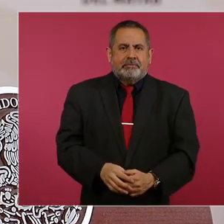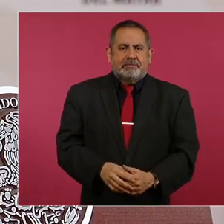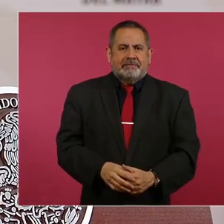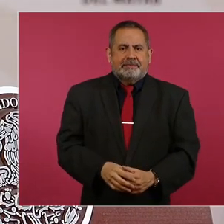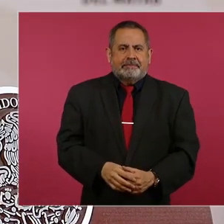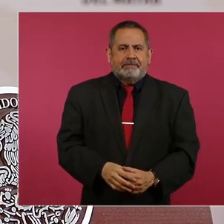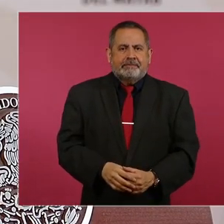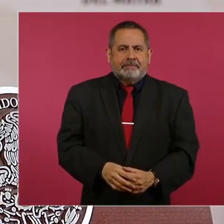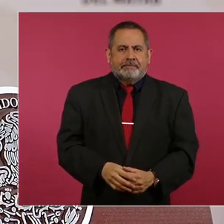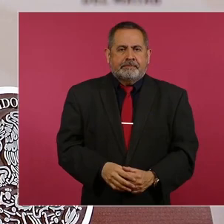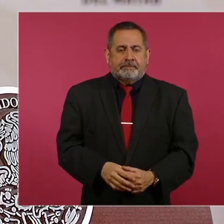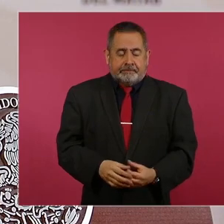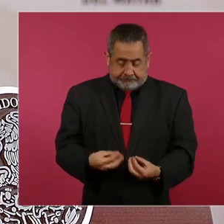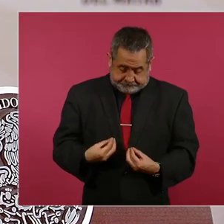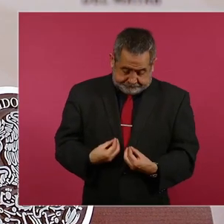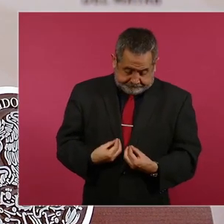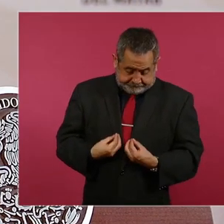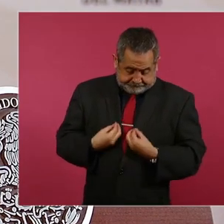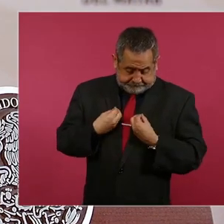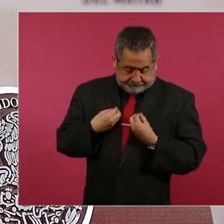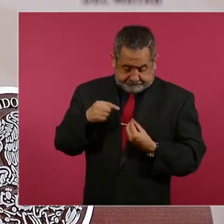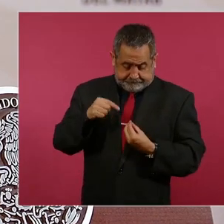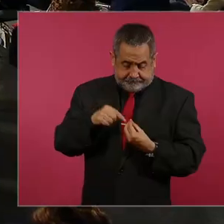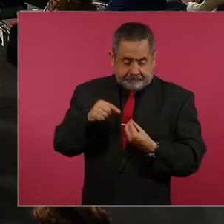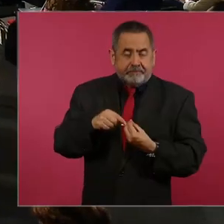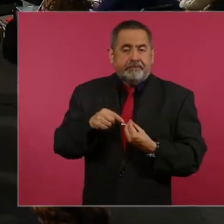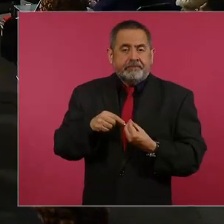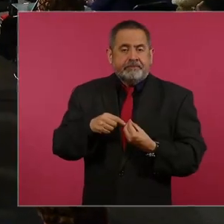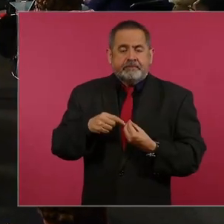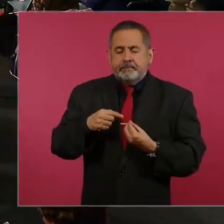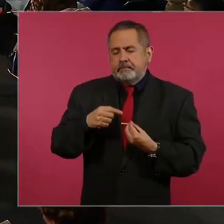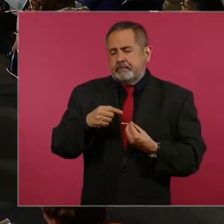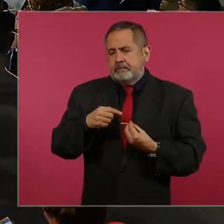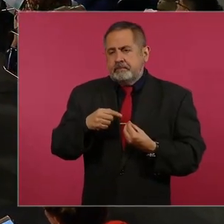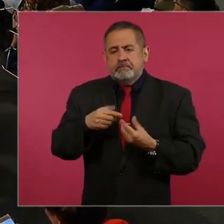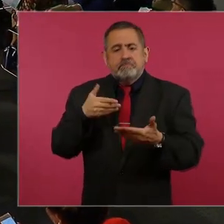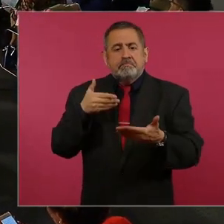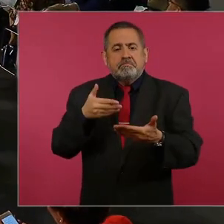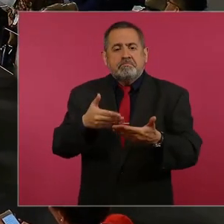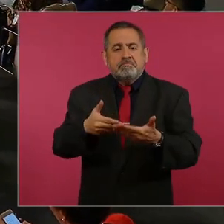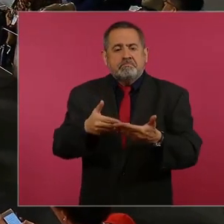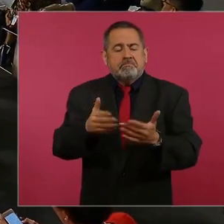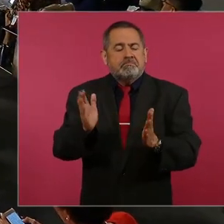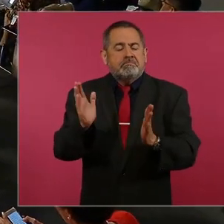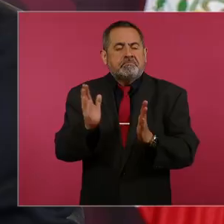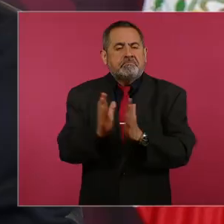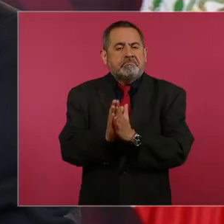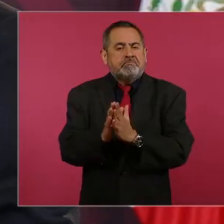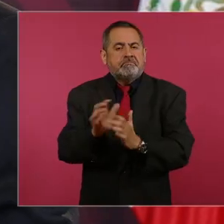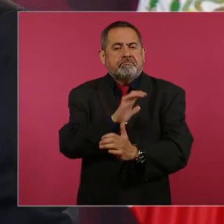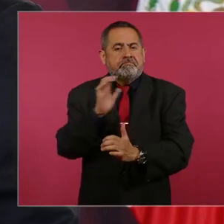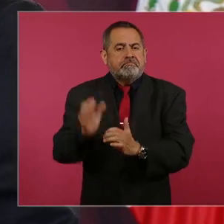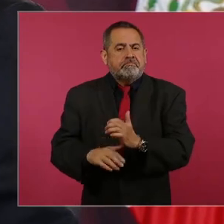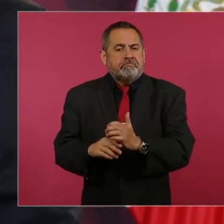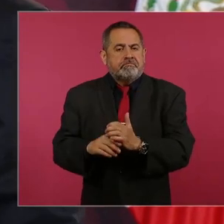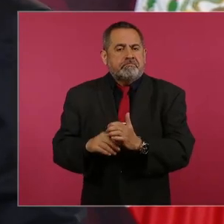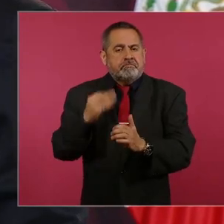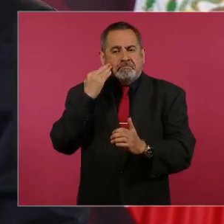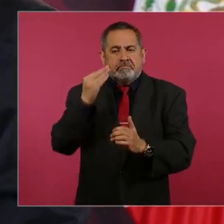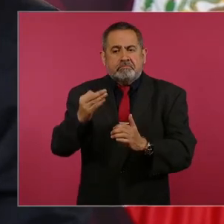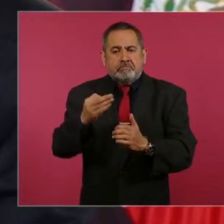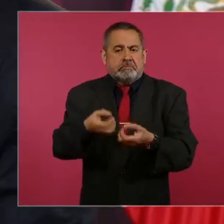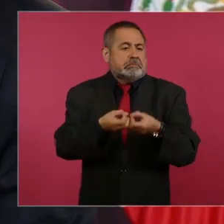La vida es demasiado corta como para